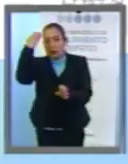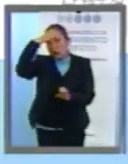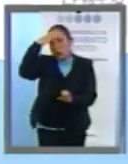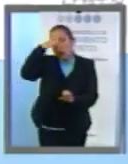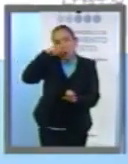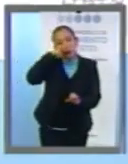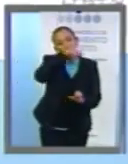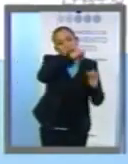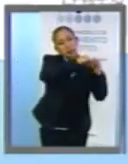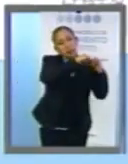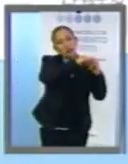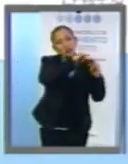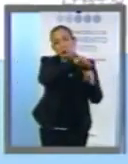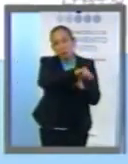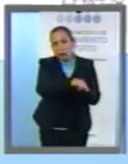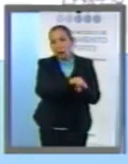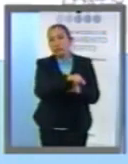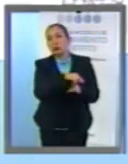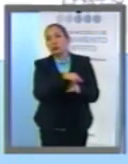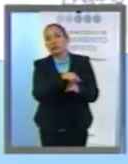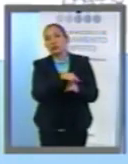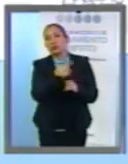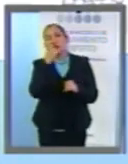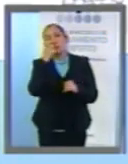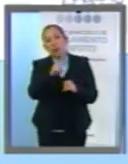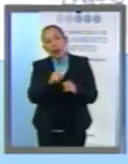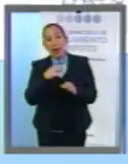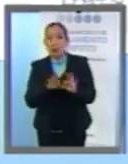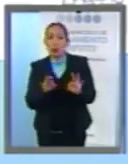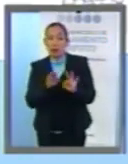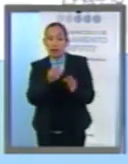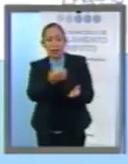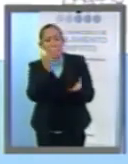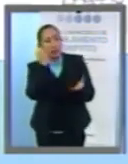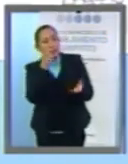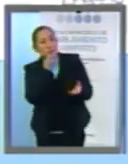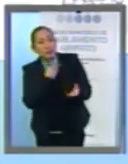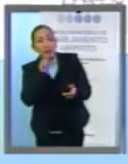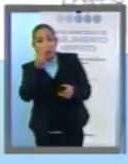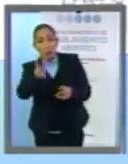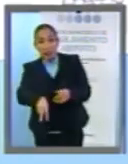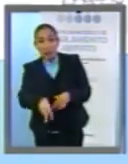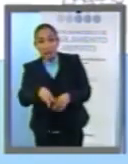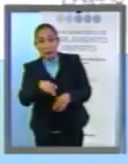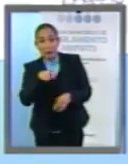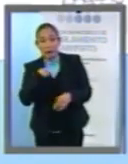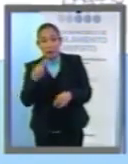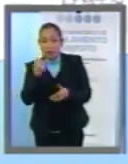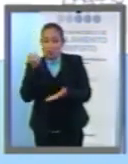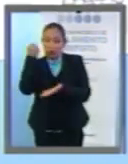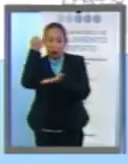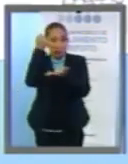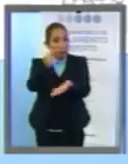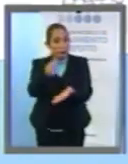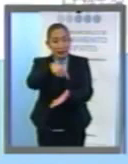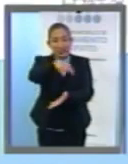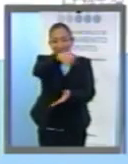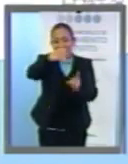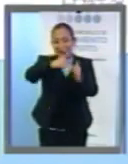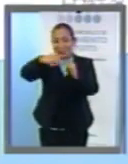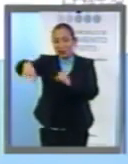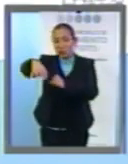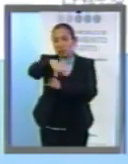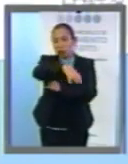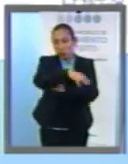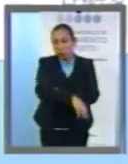de las instituciones ahí representadas jugará un papel importante. Si bien es cierto, se requiere presupuesto, yo creo que aquí las instituciones tenemos que